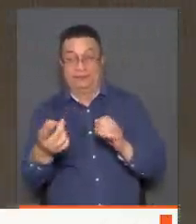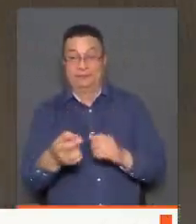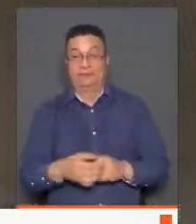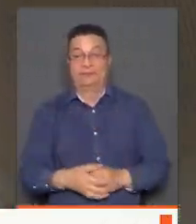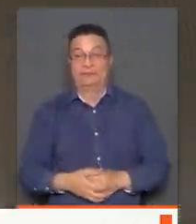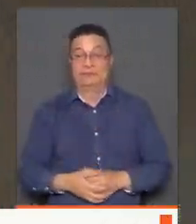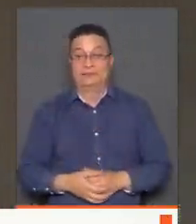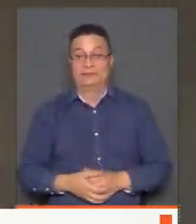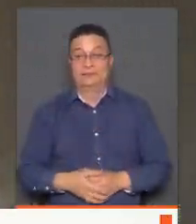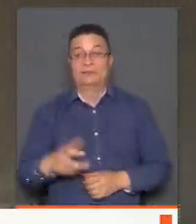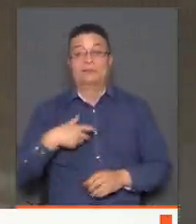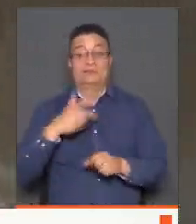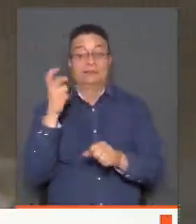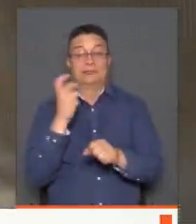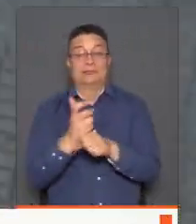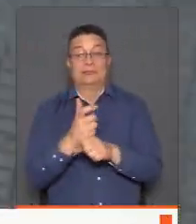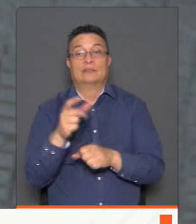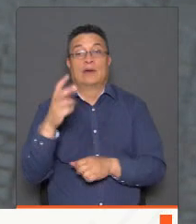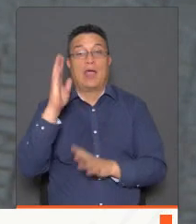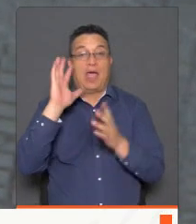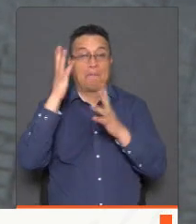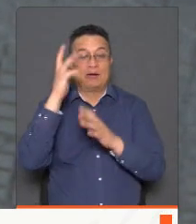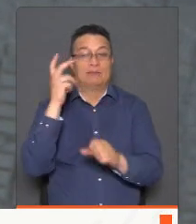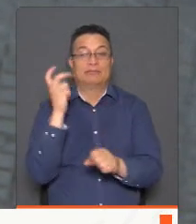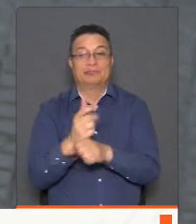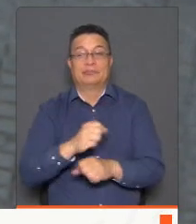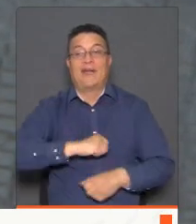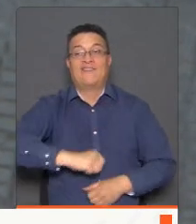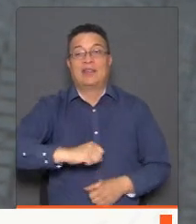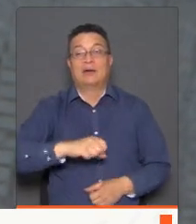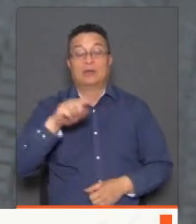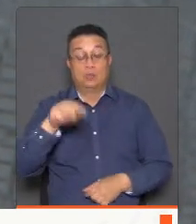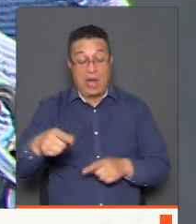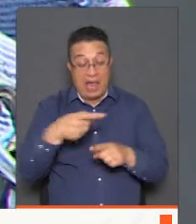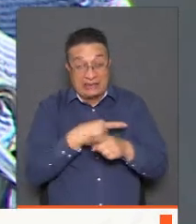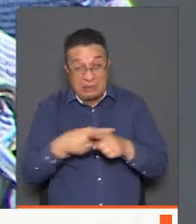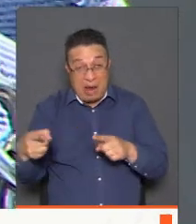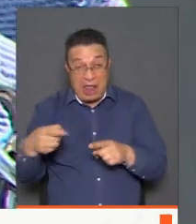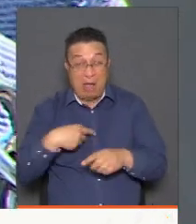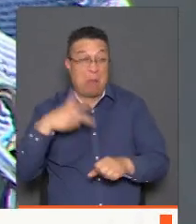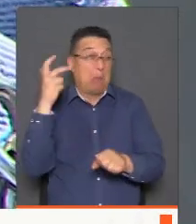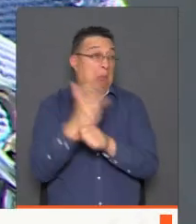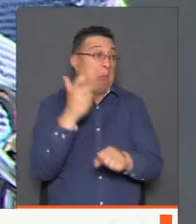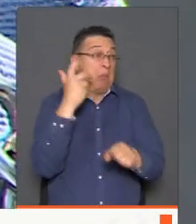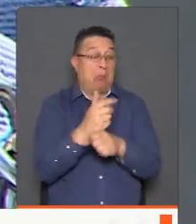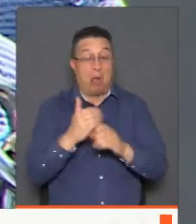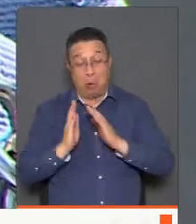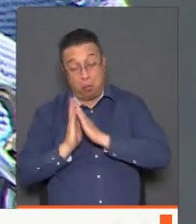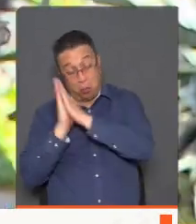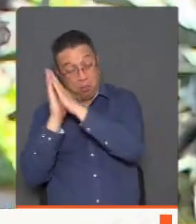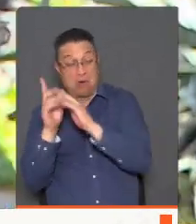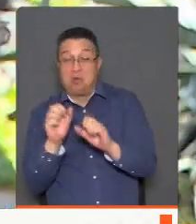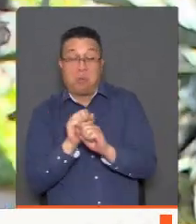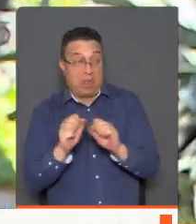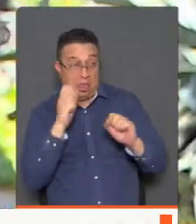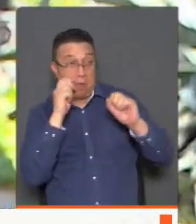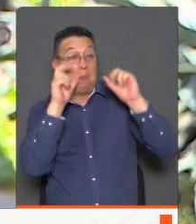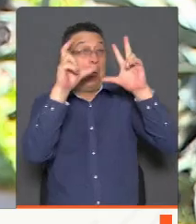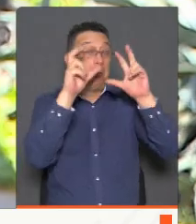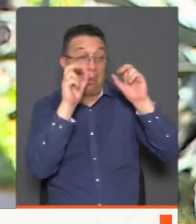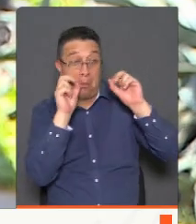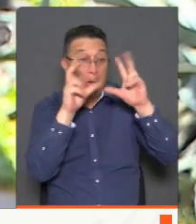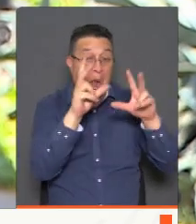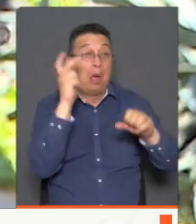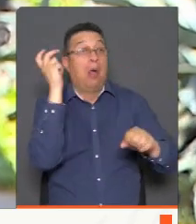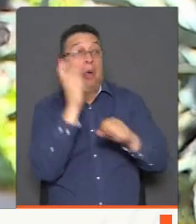es para evitar que se lleve toda la pieza completa. Aquí en la semana es tierra de nadie. Tú no duermes bien, tienes que estar pendiente de una cosa, que te roban